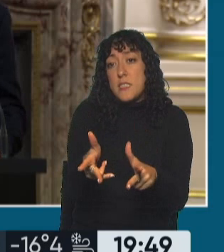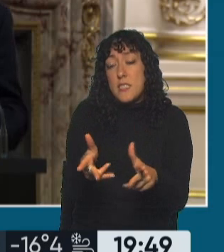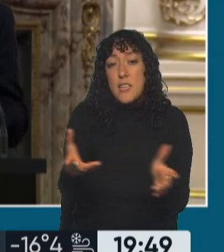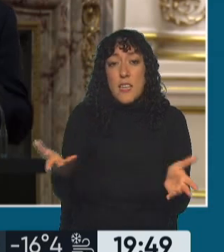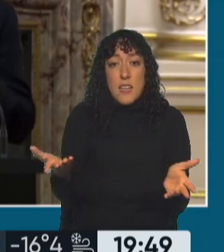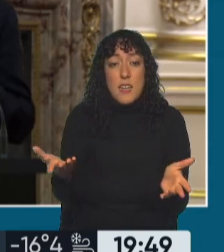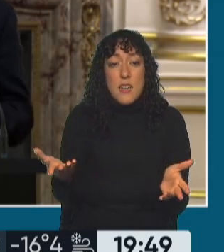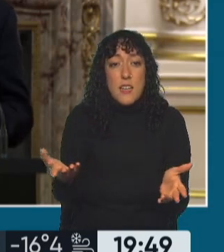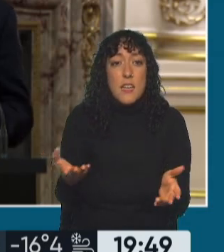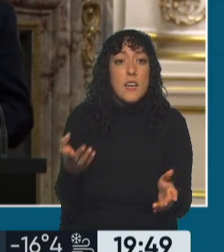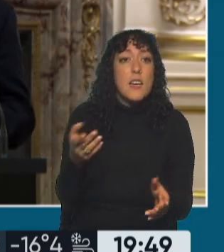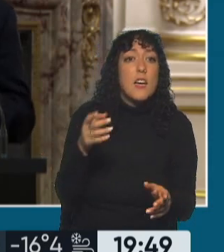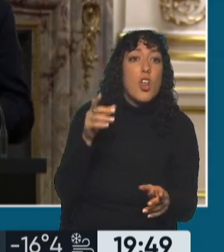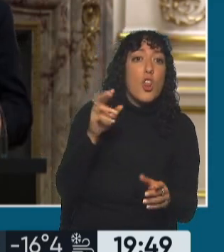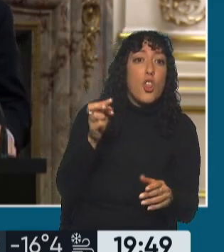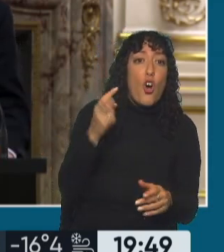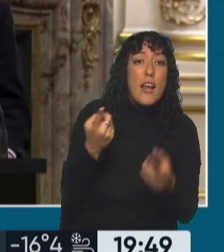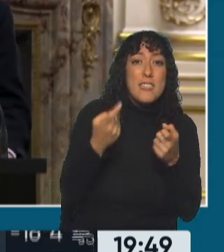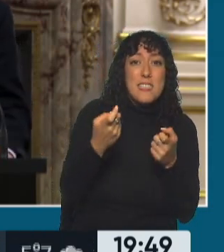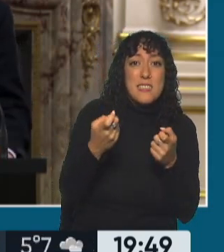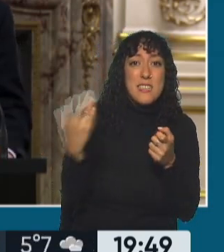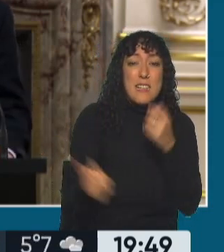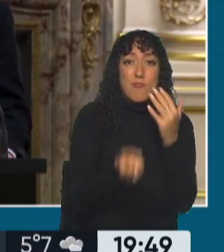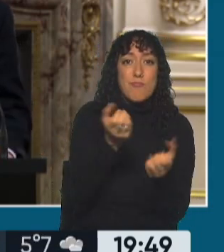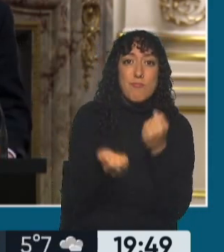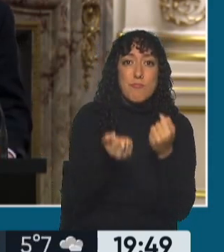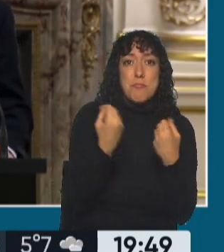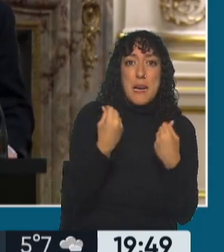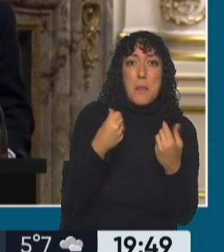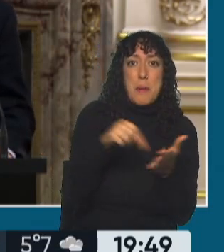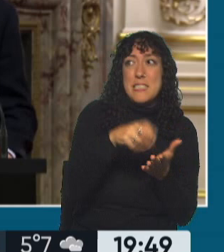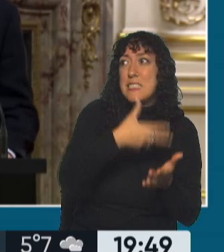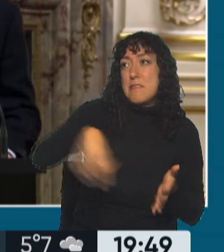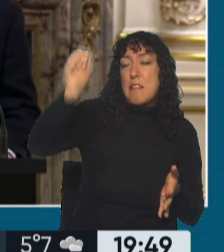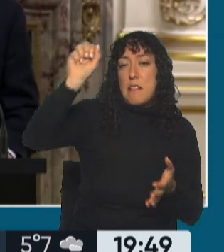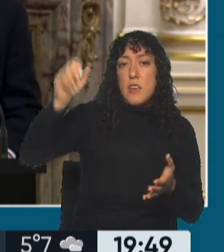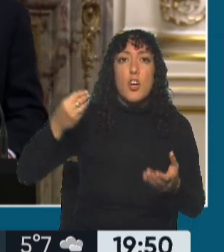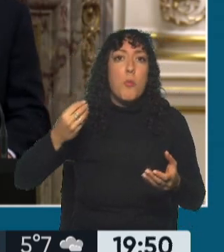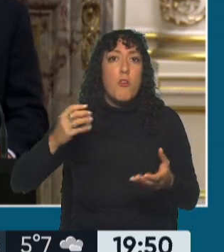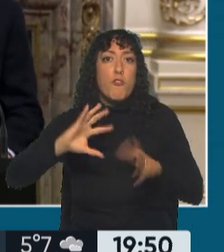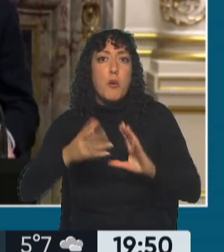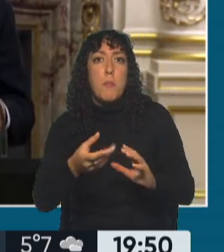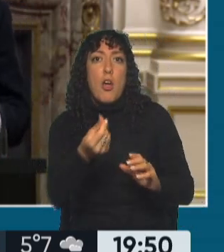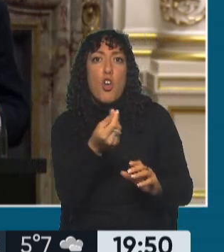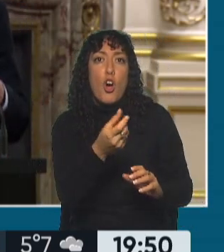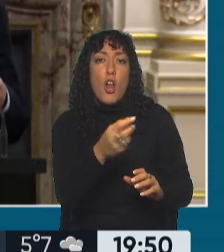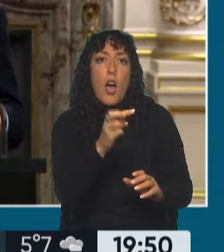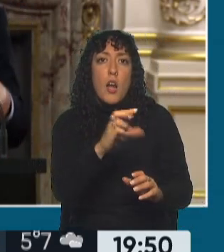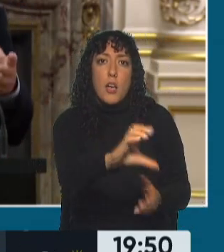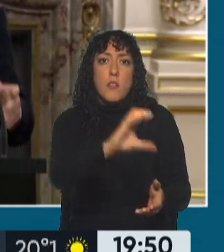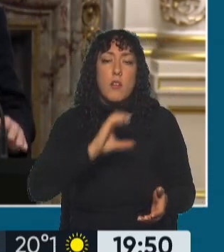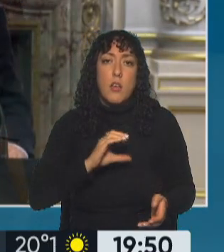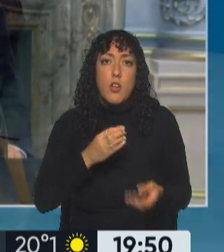el establishment necesita dólares para sacarlos del país. ¿Cómo entraron esos dólares? Con deuda. Claro. O sea, lo que Macri